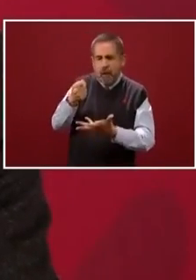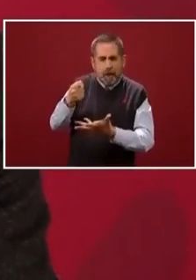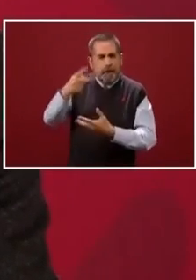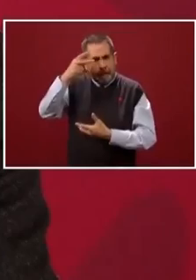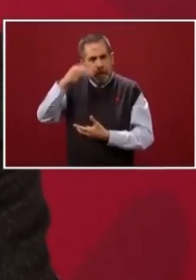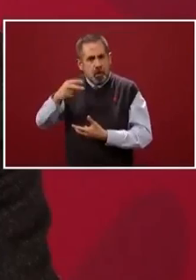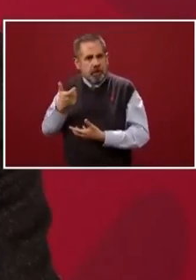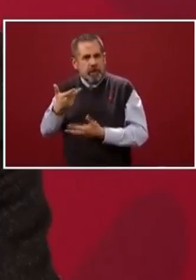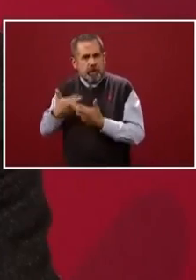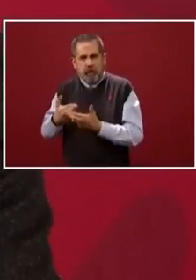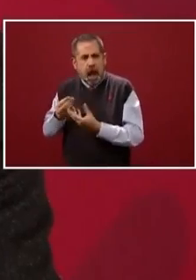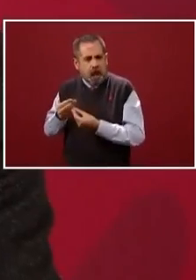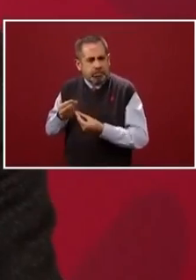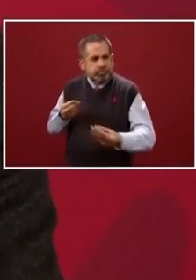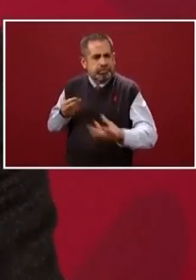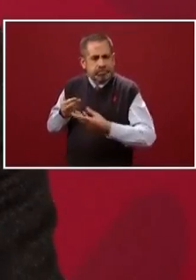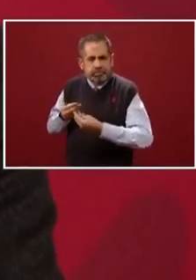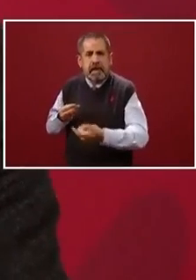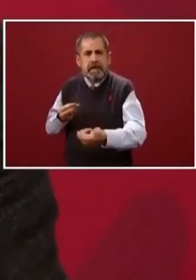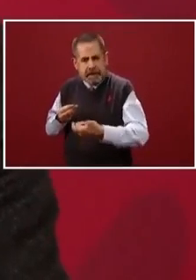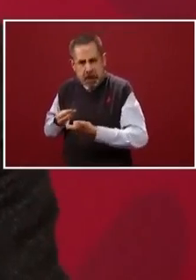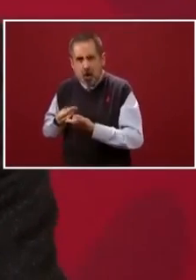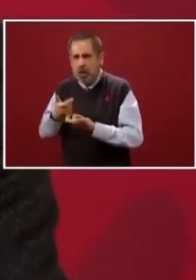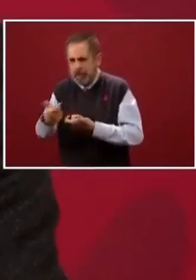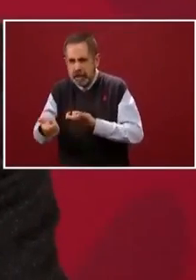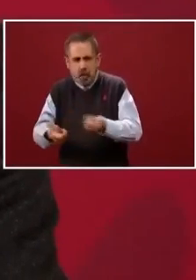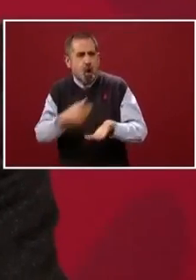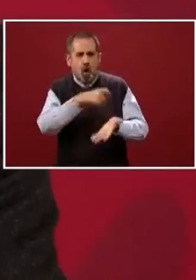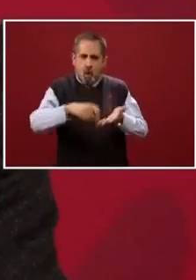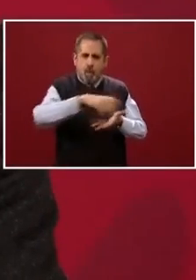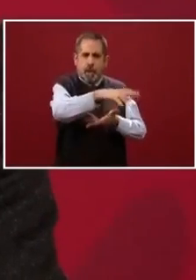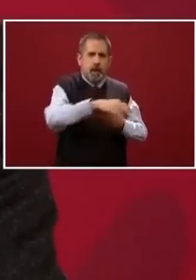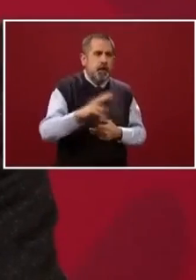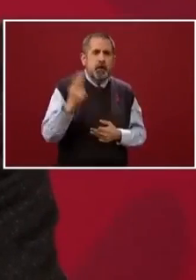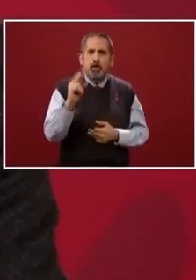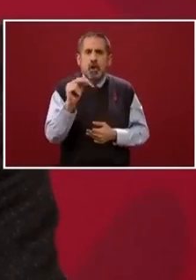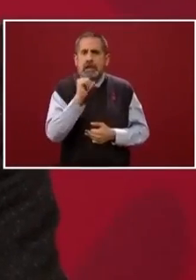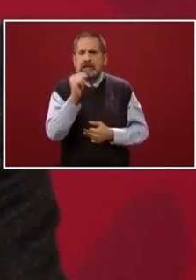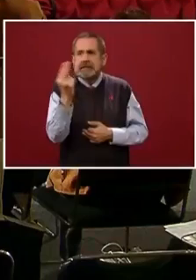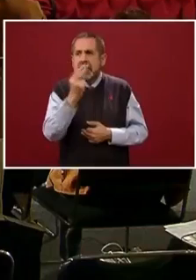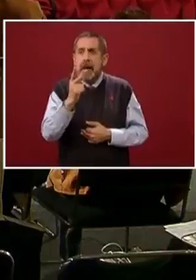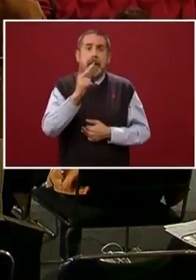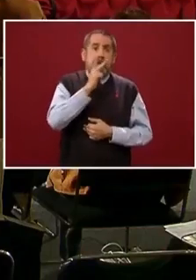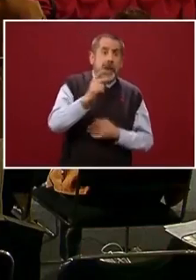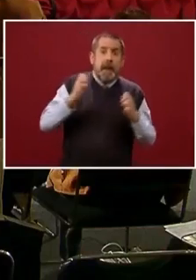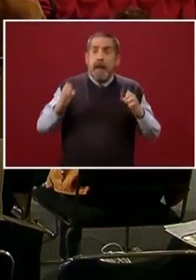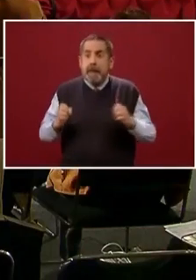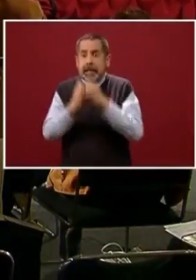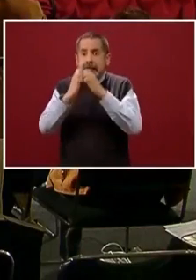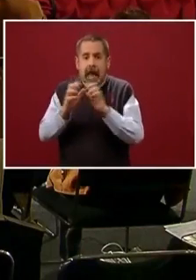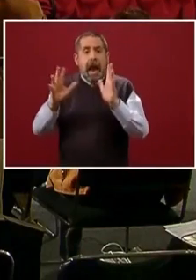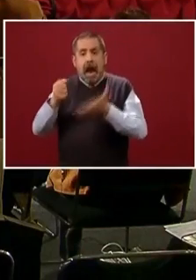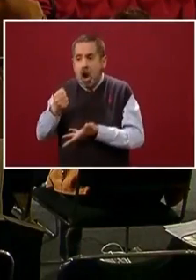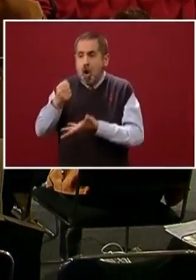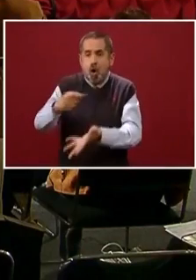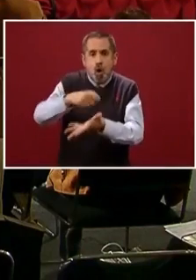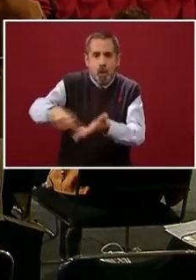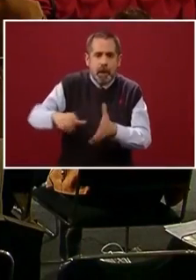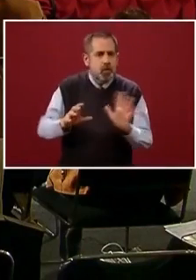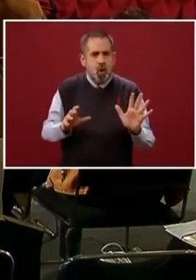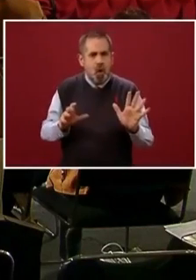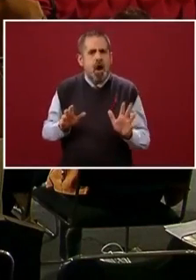específicamente destinados para el propósito de comprar los insumos adicionales que se requiere para los casos